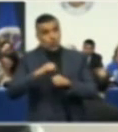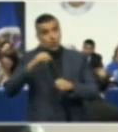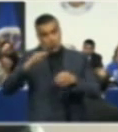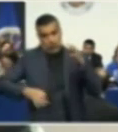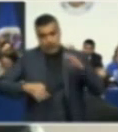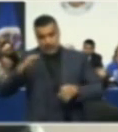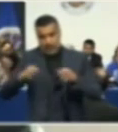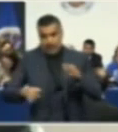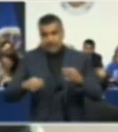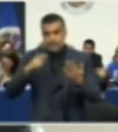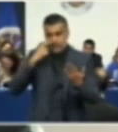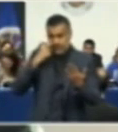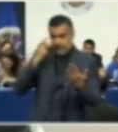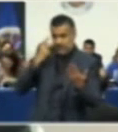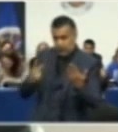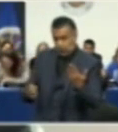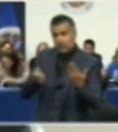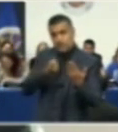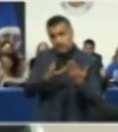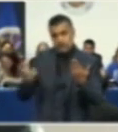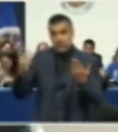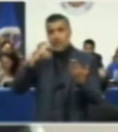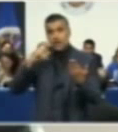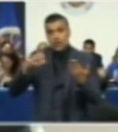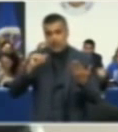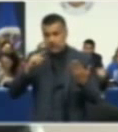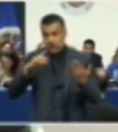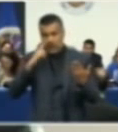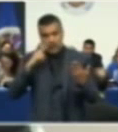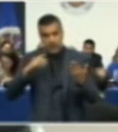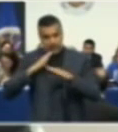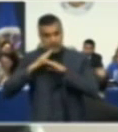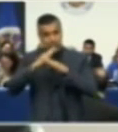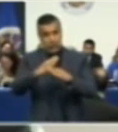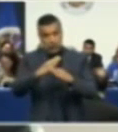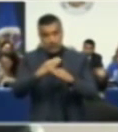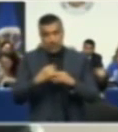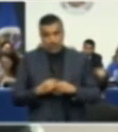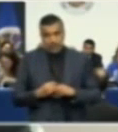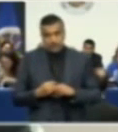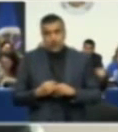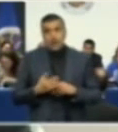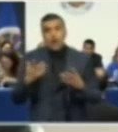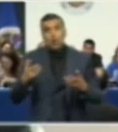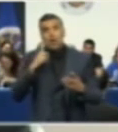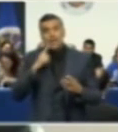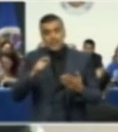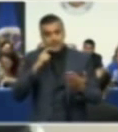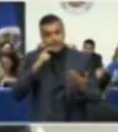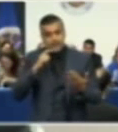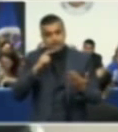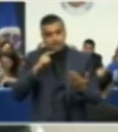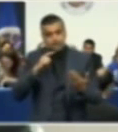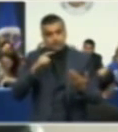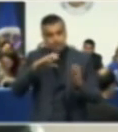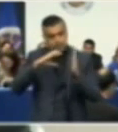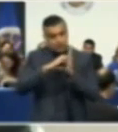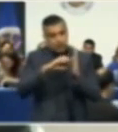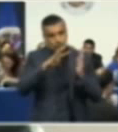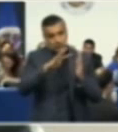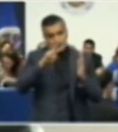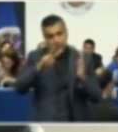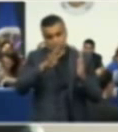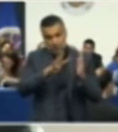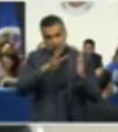jurídica, encontrando que en su mayoría se relacionan con la figura de la interdicción, la cual es encontrada en el artículo